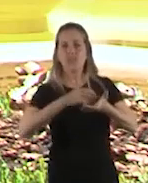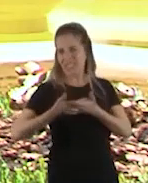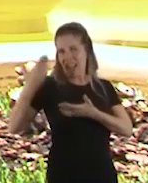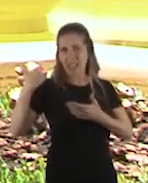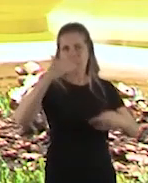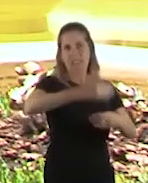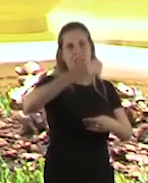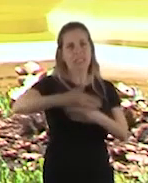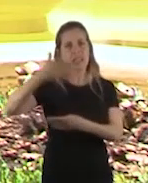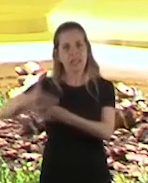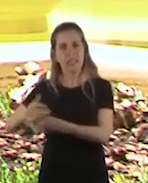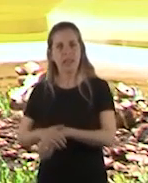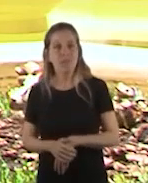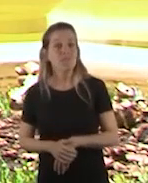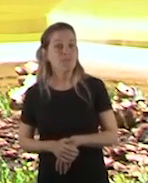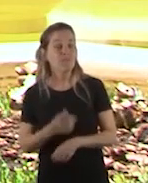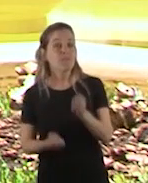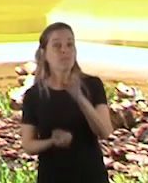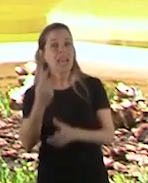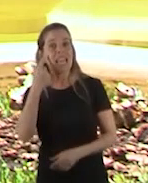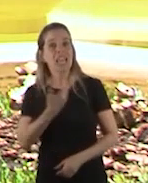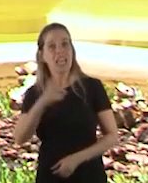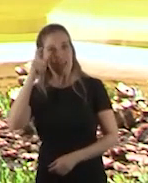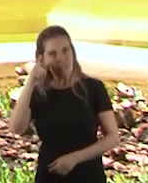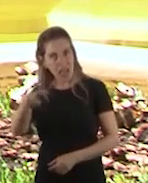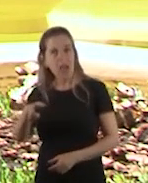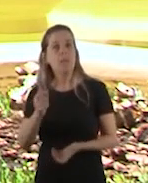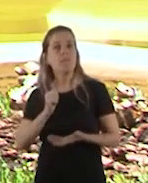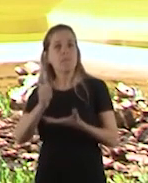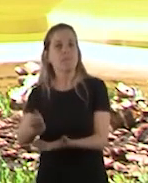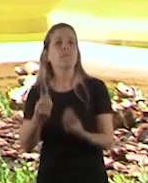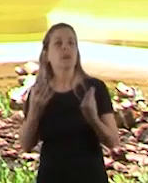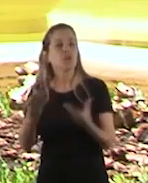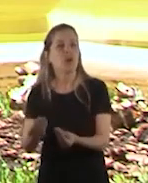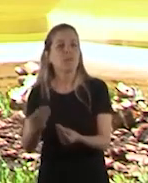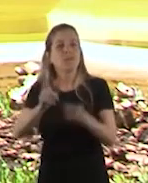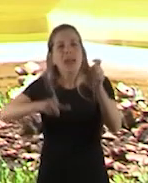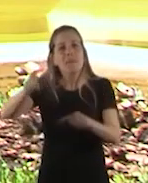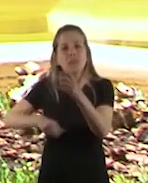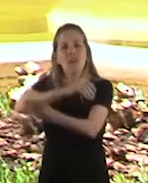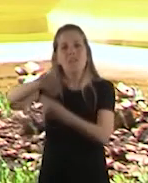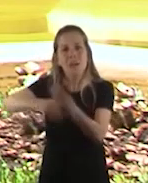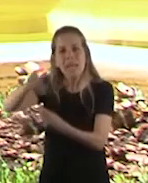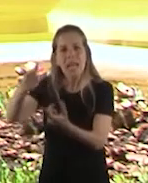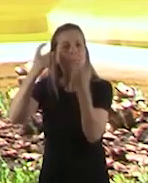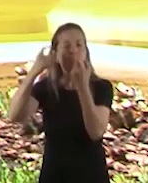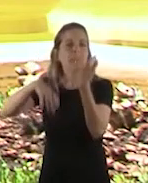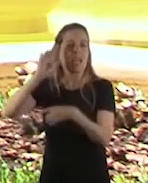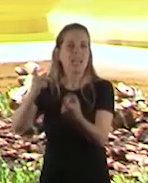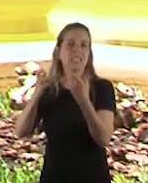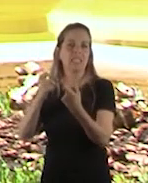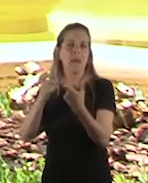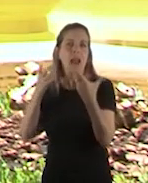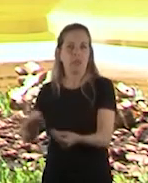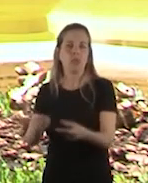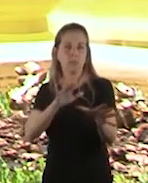cerradas. Con el ingreso familiar de emergencia, auxiliamos a los sectores más vulnerables de nuestra sociedad.